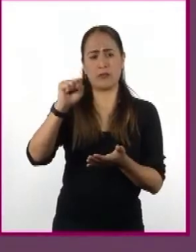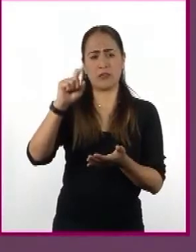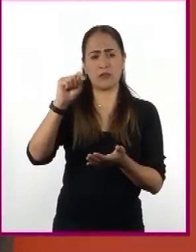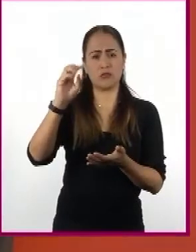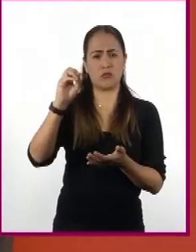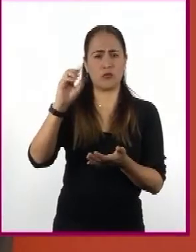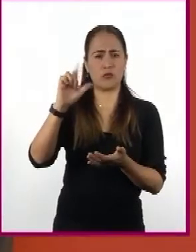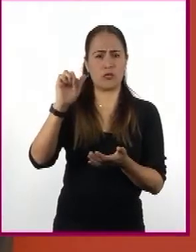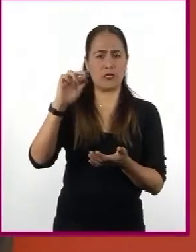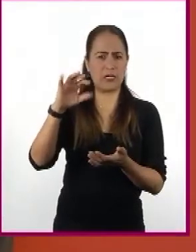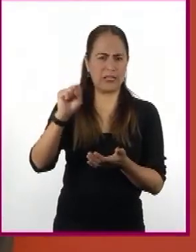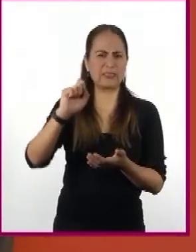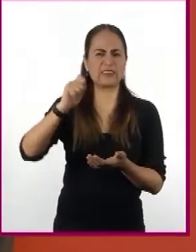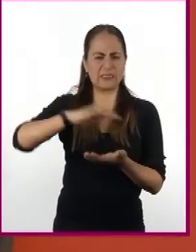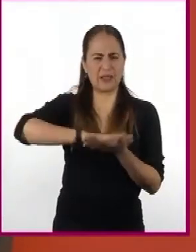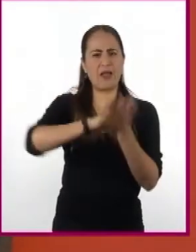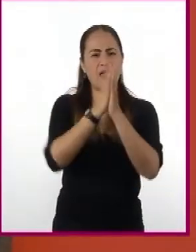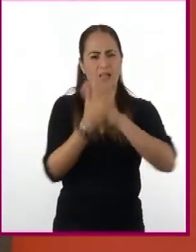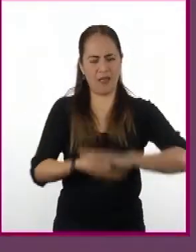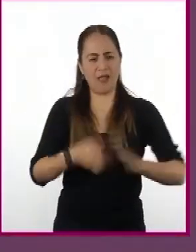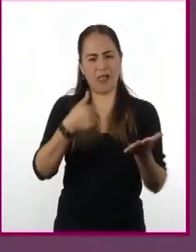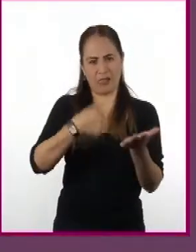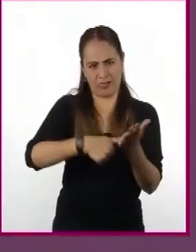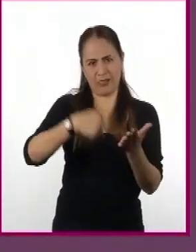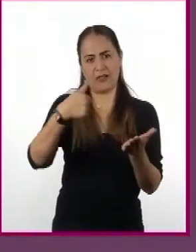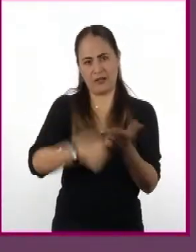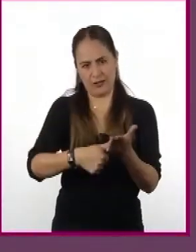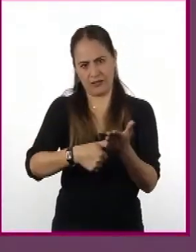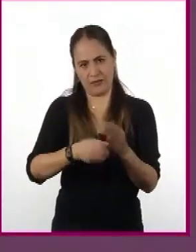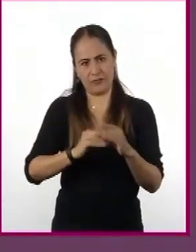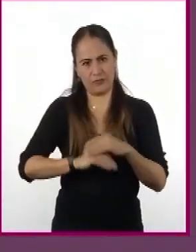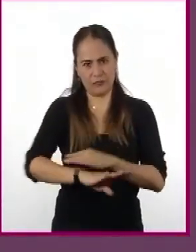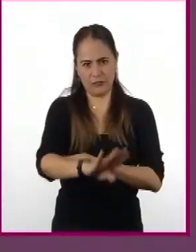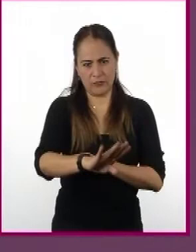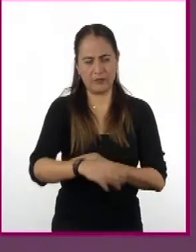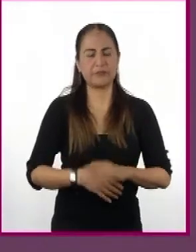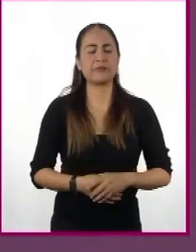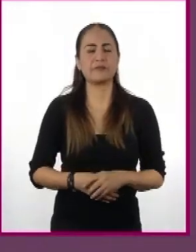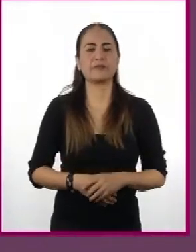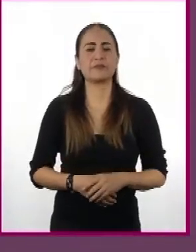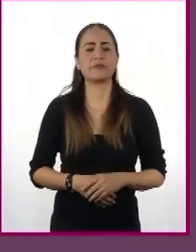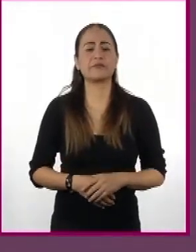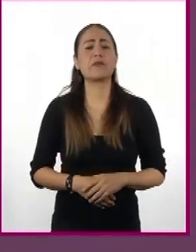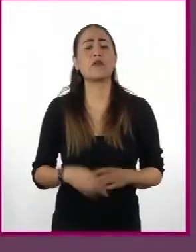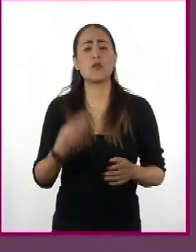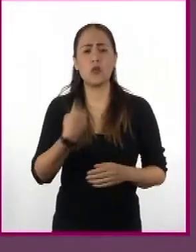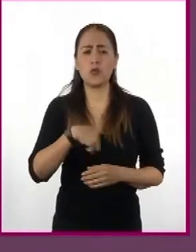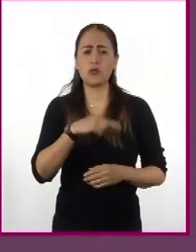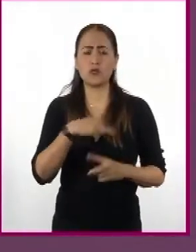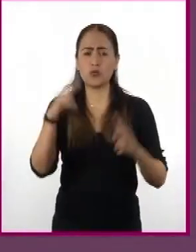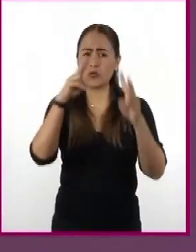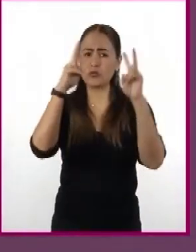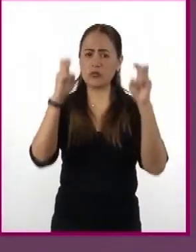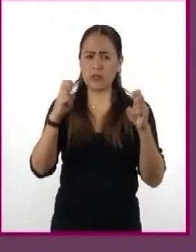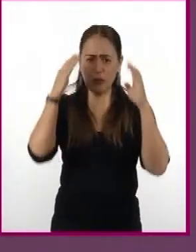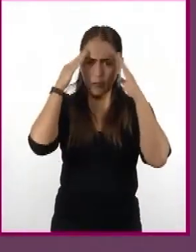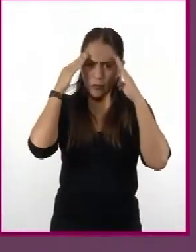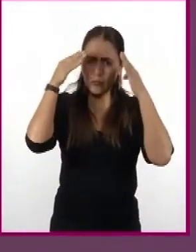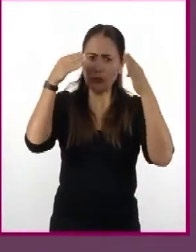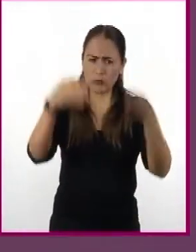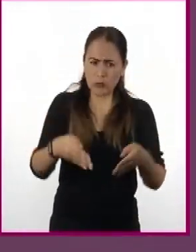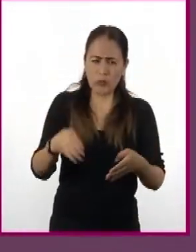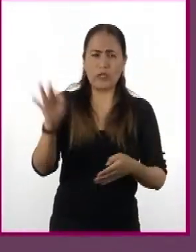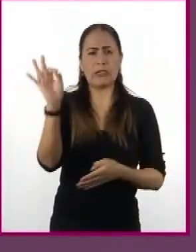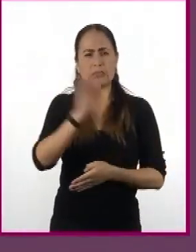conocidos como cartas. Otro dato importante es que si queremos centrarnos en un tema, tal vez hagamos una antología